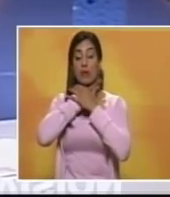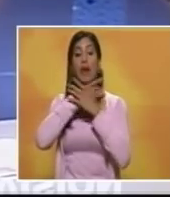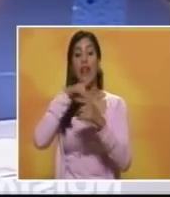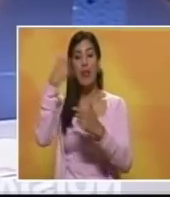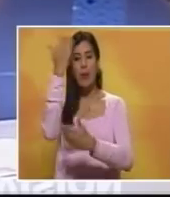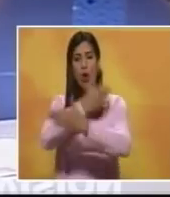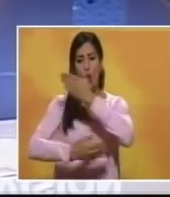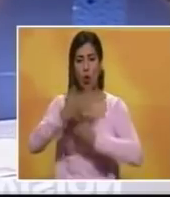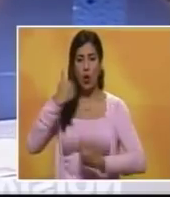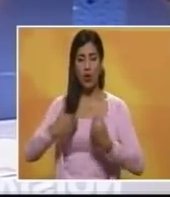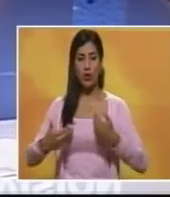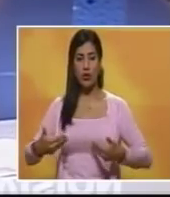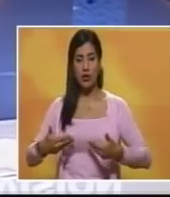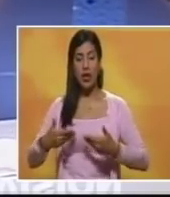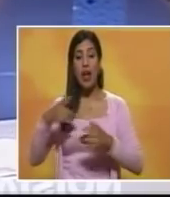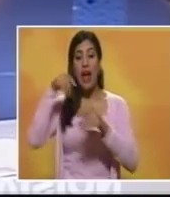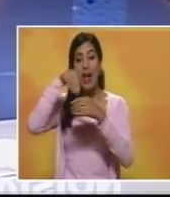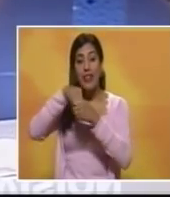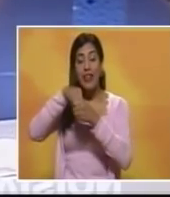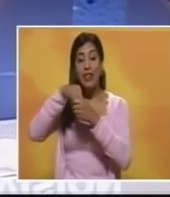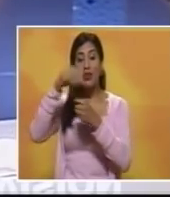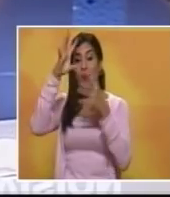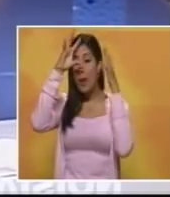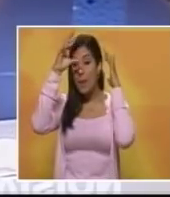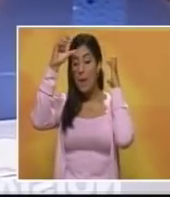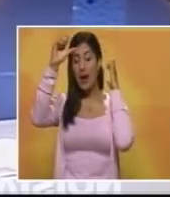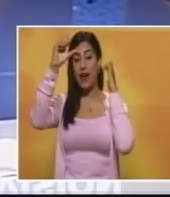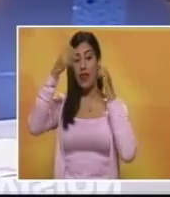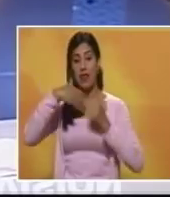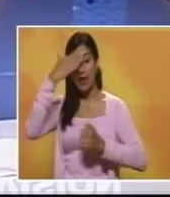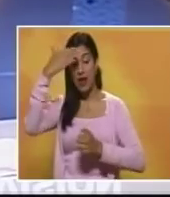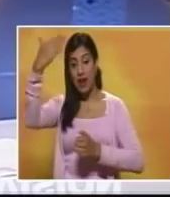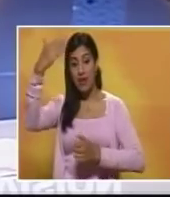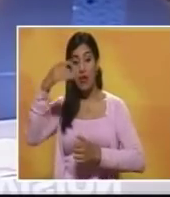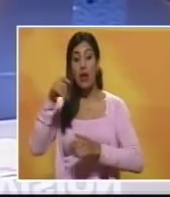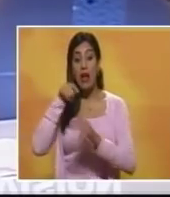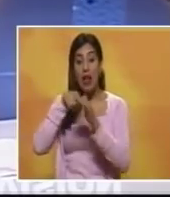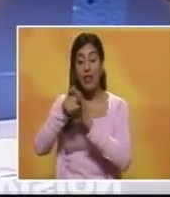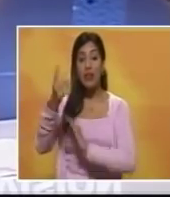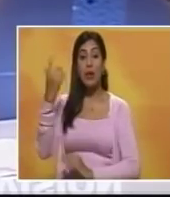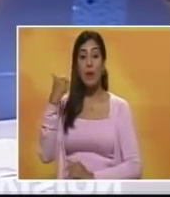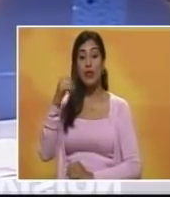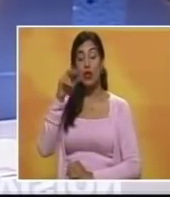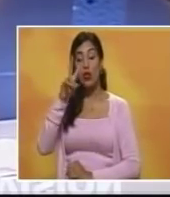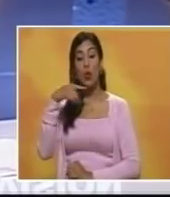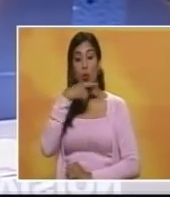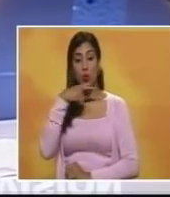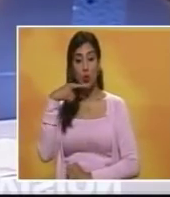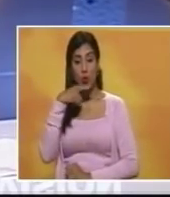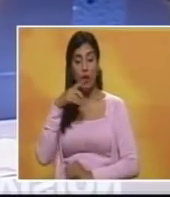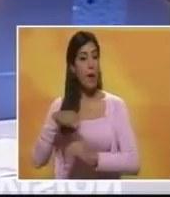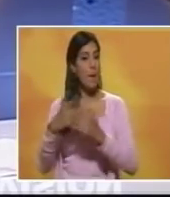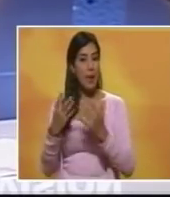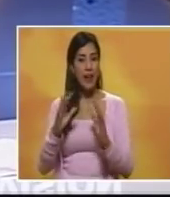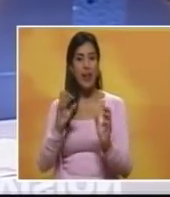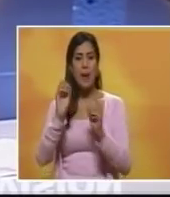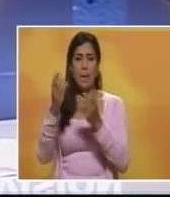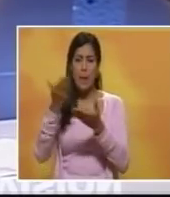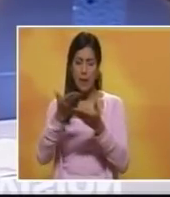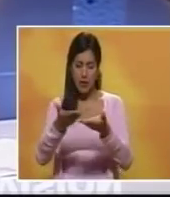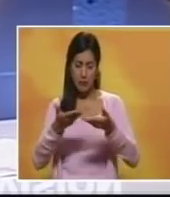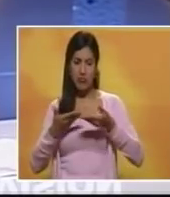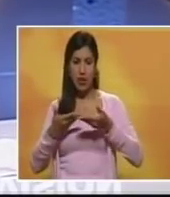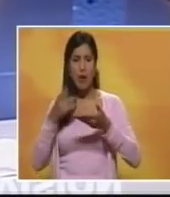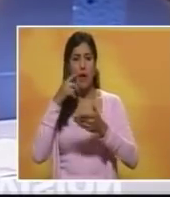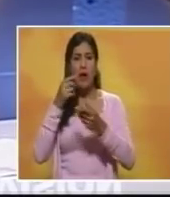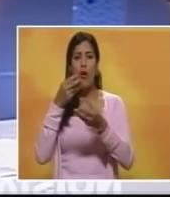luego descuartizado en el consulado de Arabia Saudita en Estambul, al que ingresó el pasado 2 de octubre para recoger unos documentos